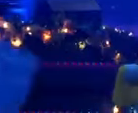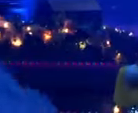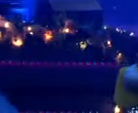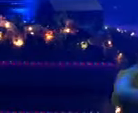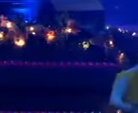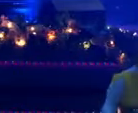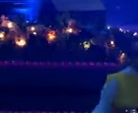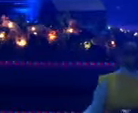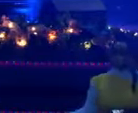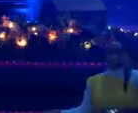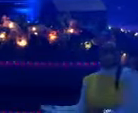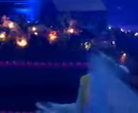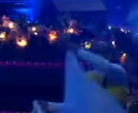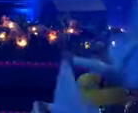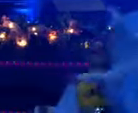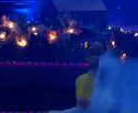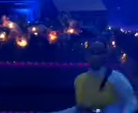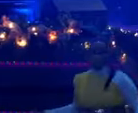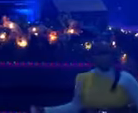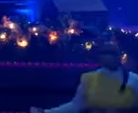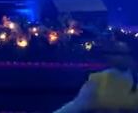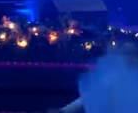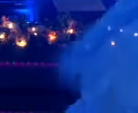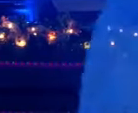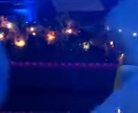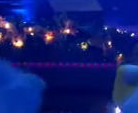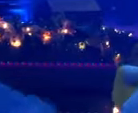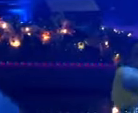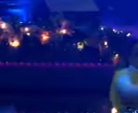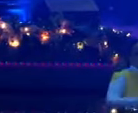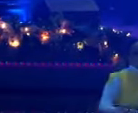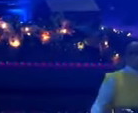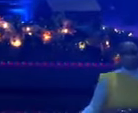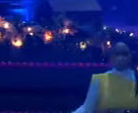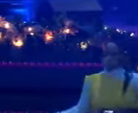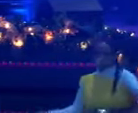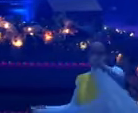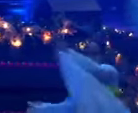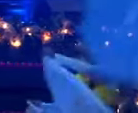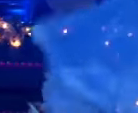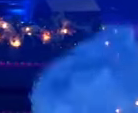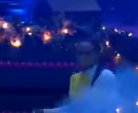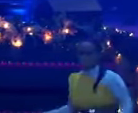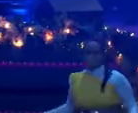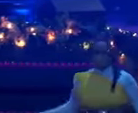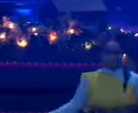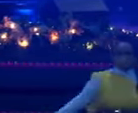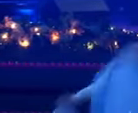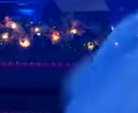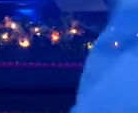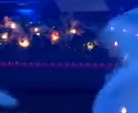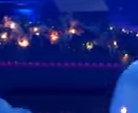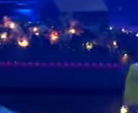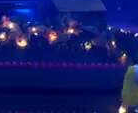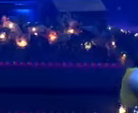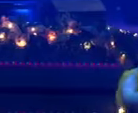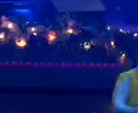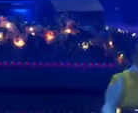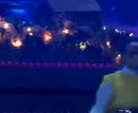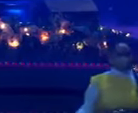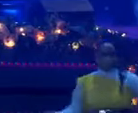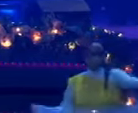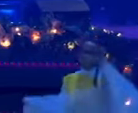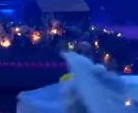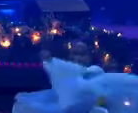Segundos para esto, dígale qué bueno verte, qué bueno verte, qué bueno verte. Ministerio Senda Worship, qué bueno verle, aleluya, en la casa